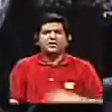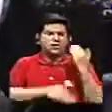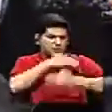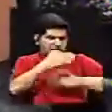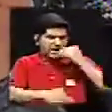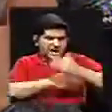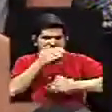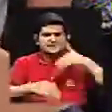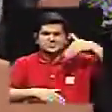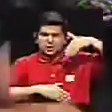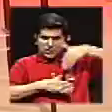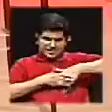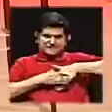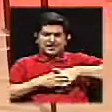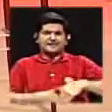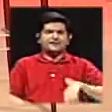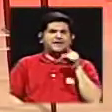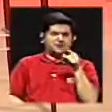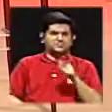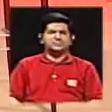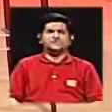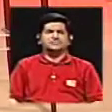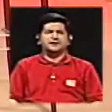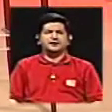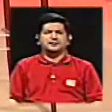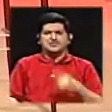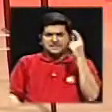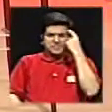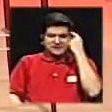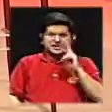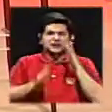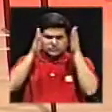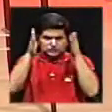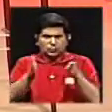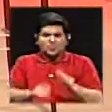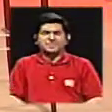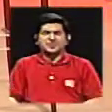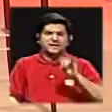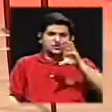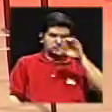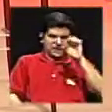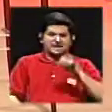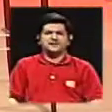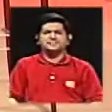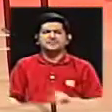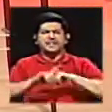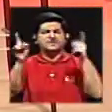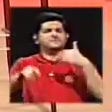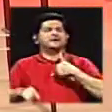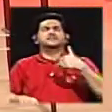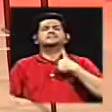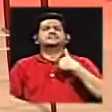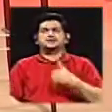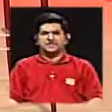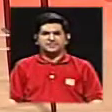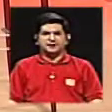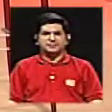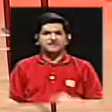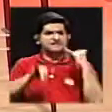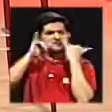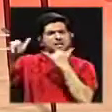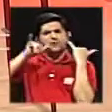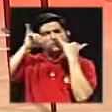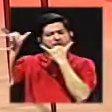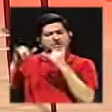gestión interna que usted hace dentro de sus, con sus compañeros en el ICE, ¿en qué se diferencia eso de lo que están